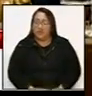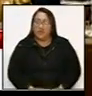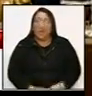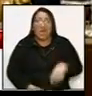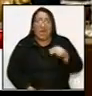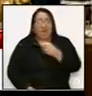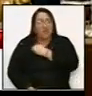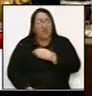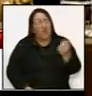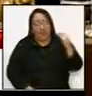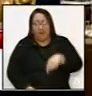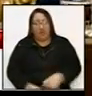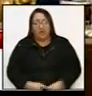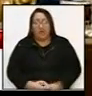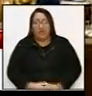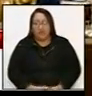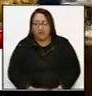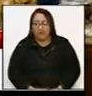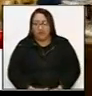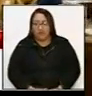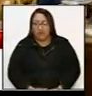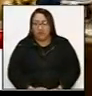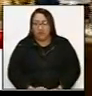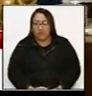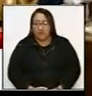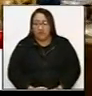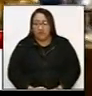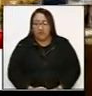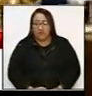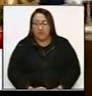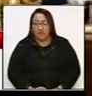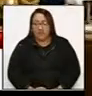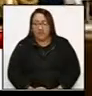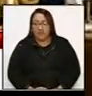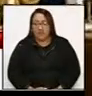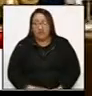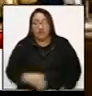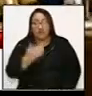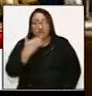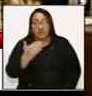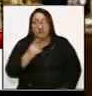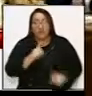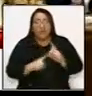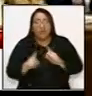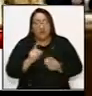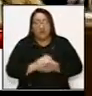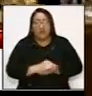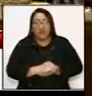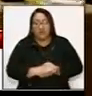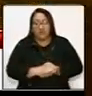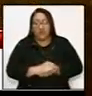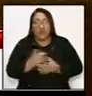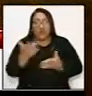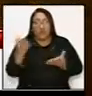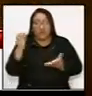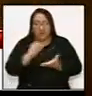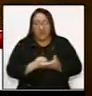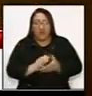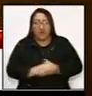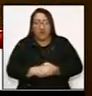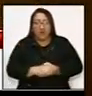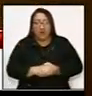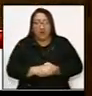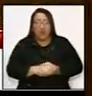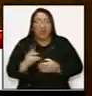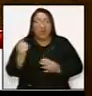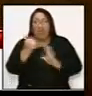ministro que venga, señor presidente. Gracias, señor. Sí, dígame. Hay un adicional, ¿no? Que no se